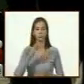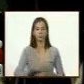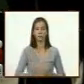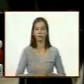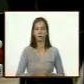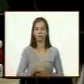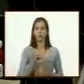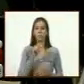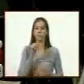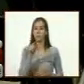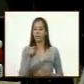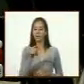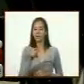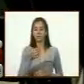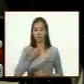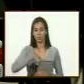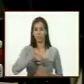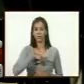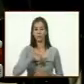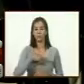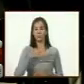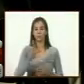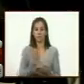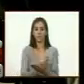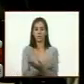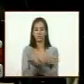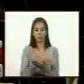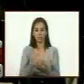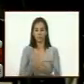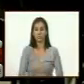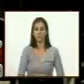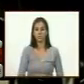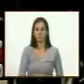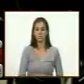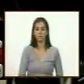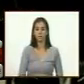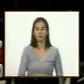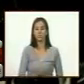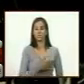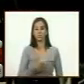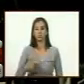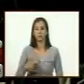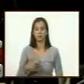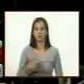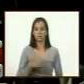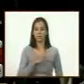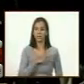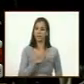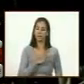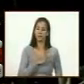Dios, para ti es nuestro canto. Te deseamos que